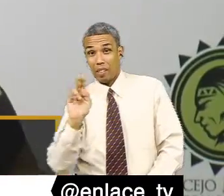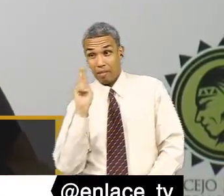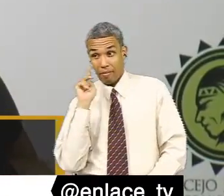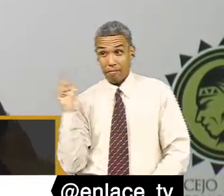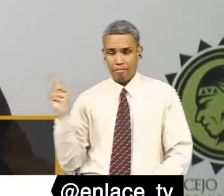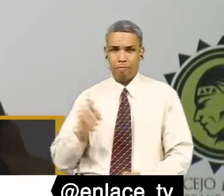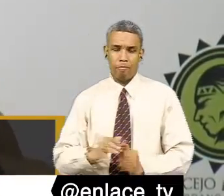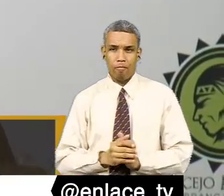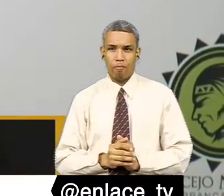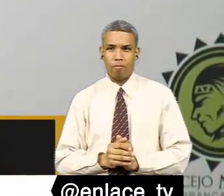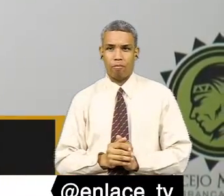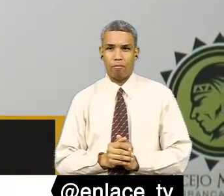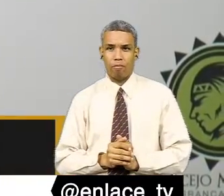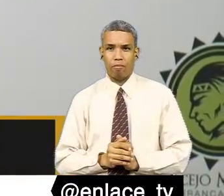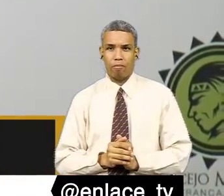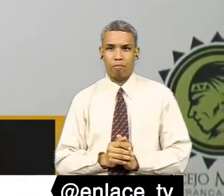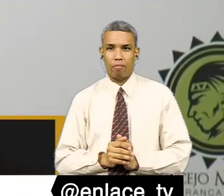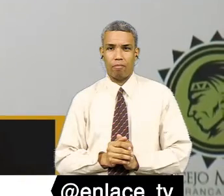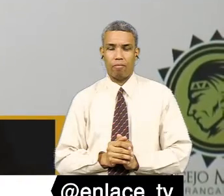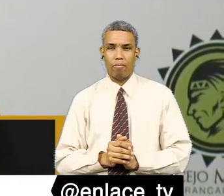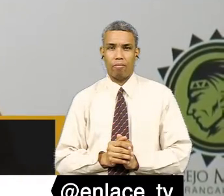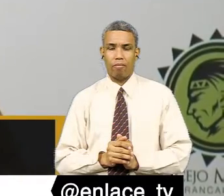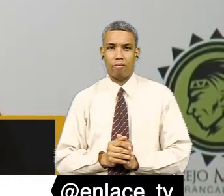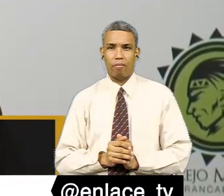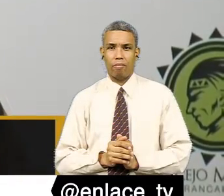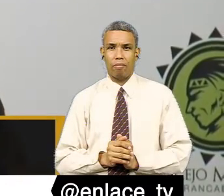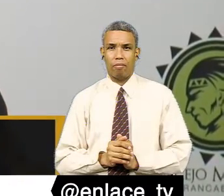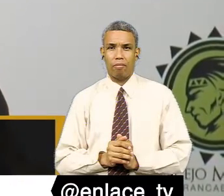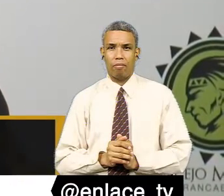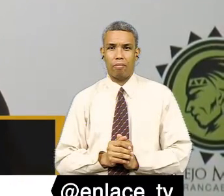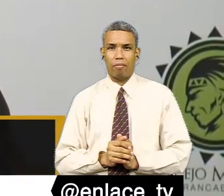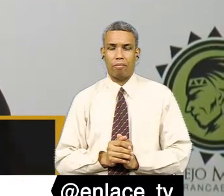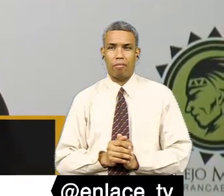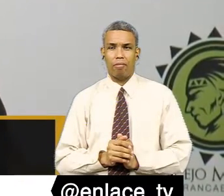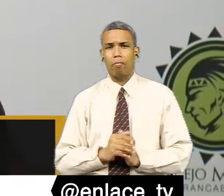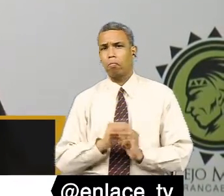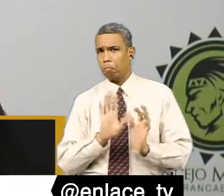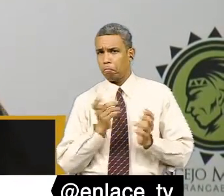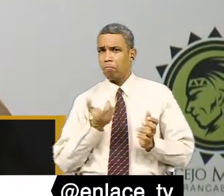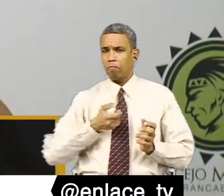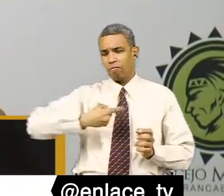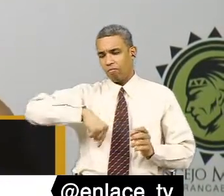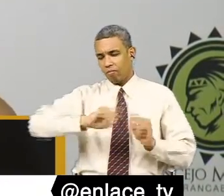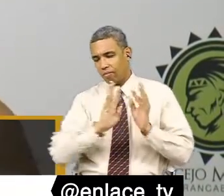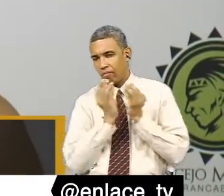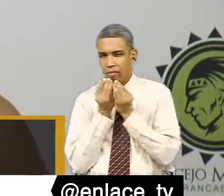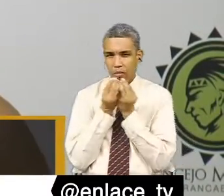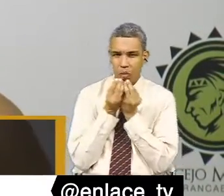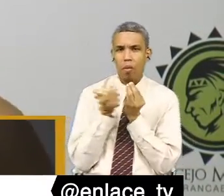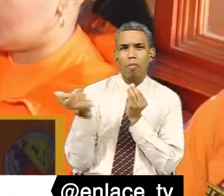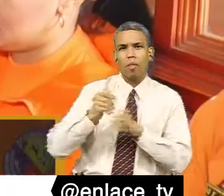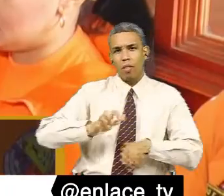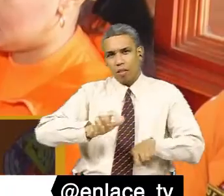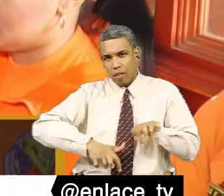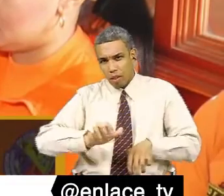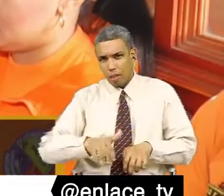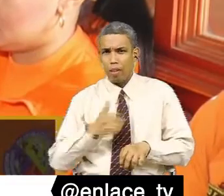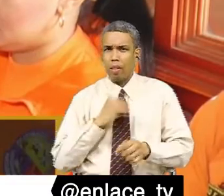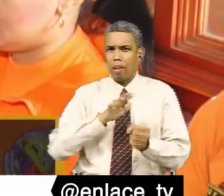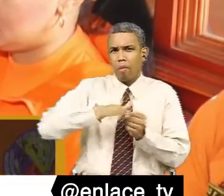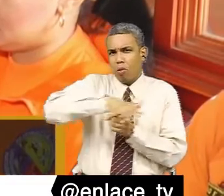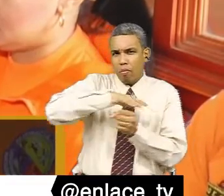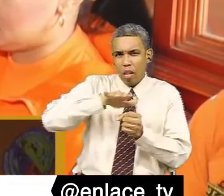fue solicitar una proposición al Consejo Municipal donde hoy, junto con Secretaría de Gobierno, Secretaría de Medio Ambiente y todos los entes de socorro, pudiéramos